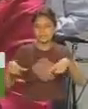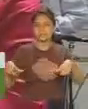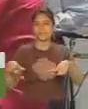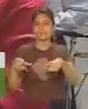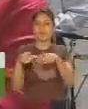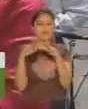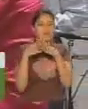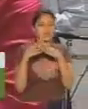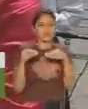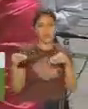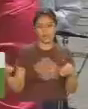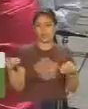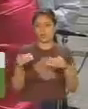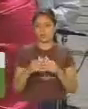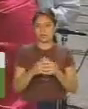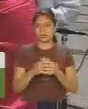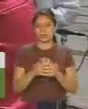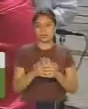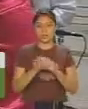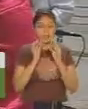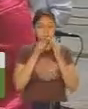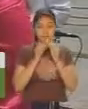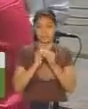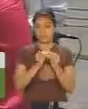piel y engalanarla.